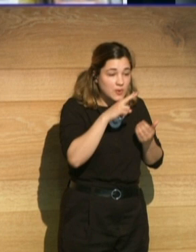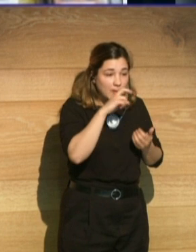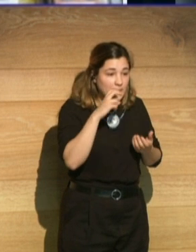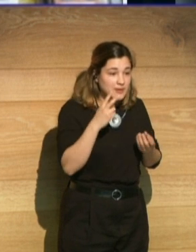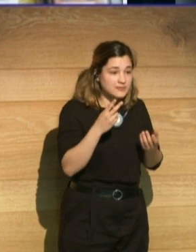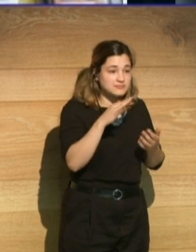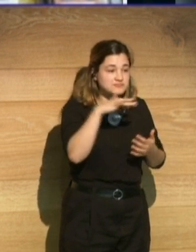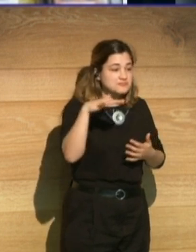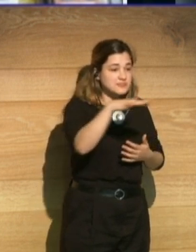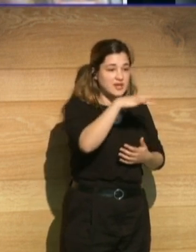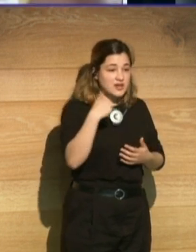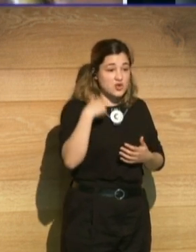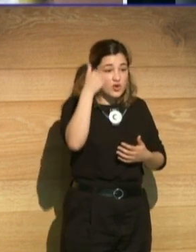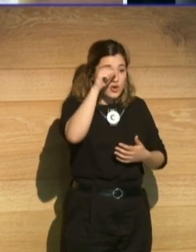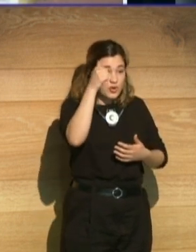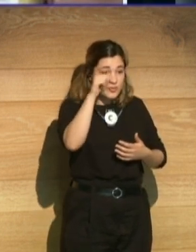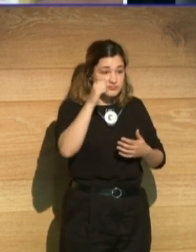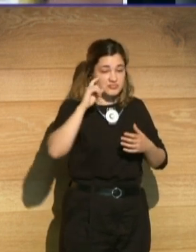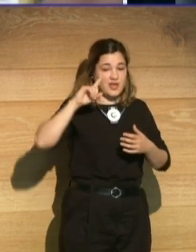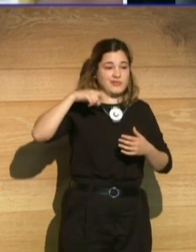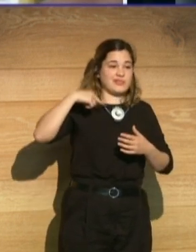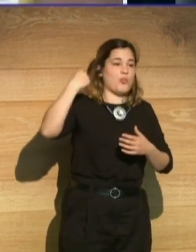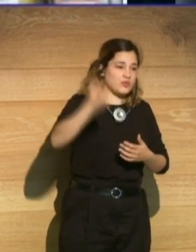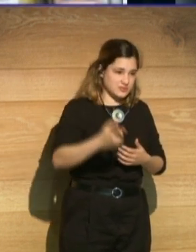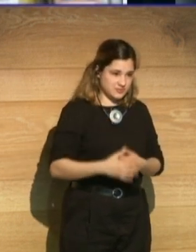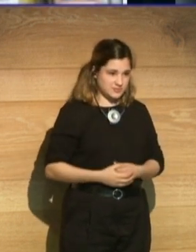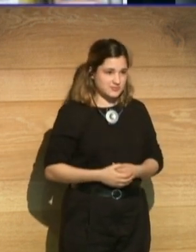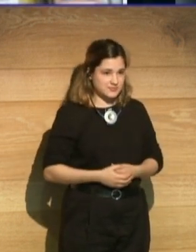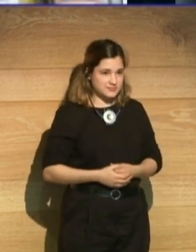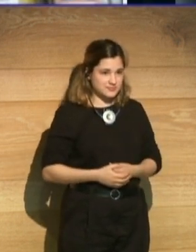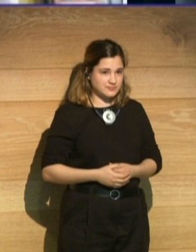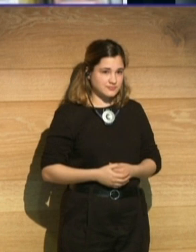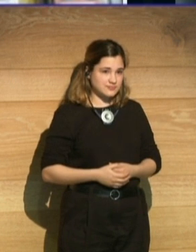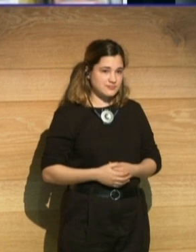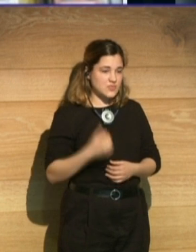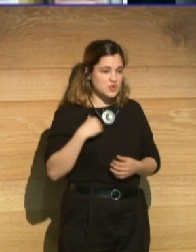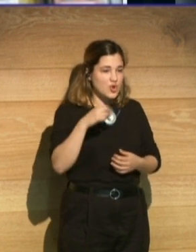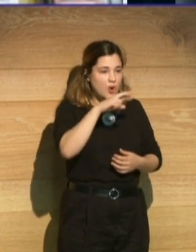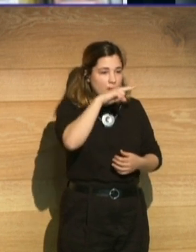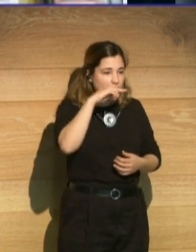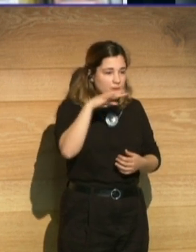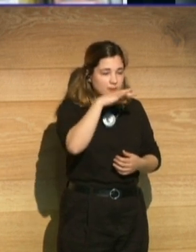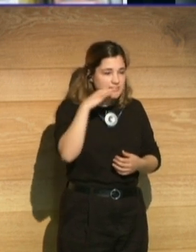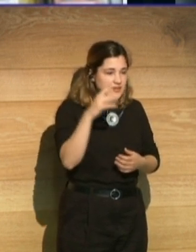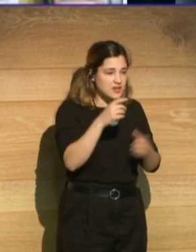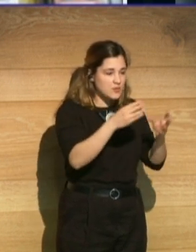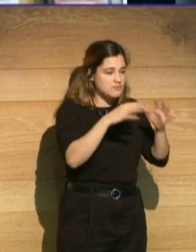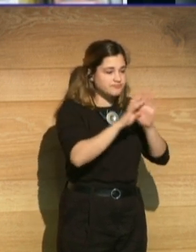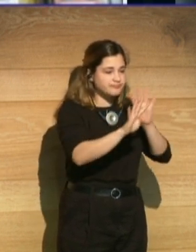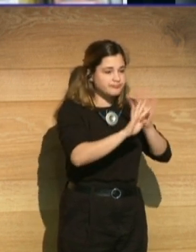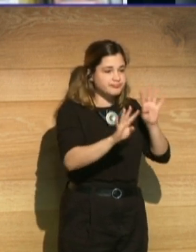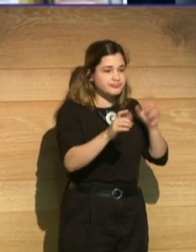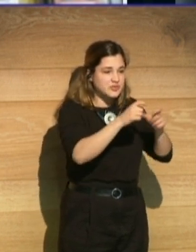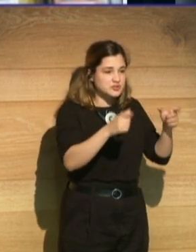el aire, yo soy el hombre que viene después. No? E lì assecò. Yo olisqueo el humor de las masas y